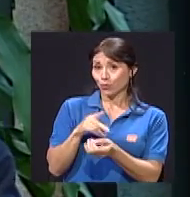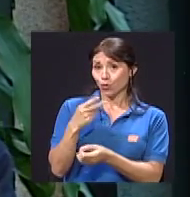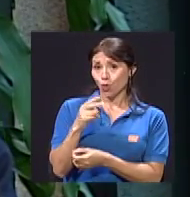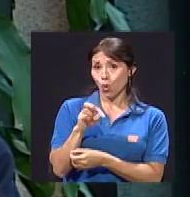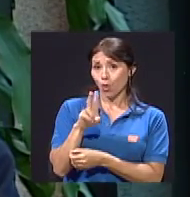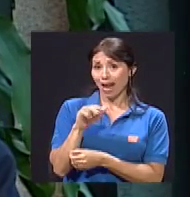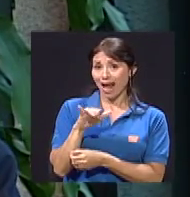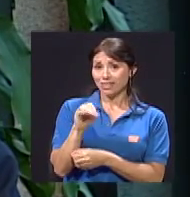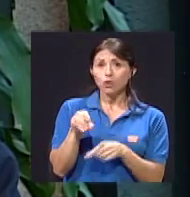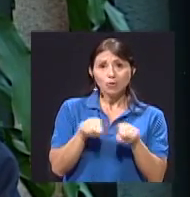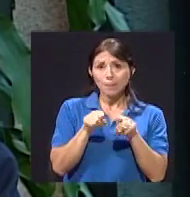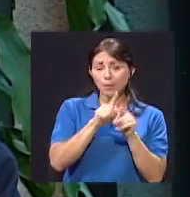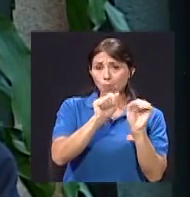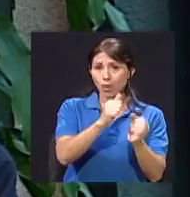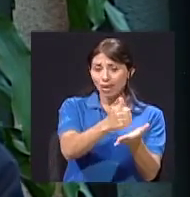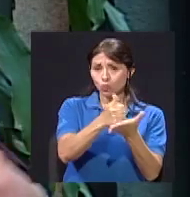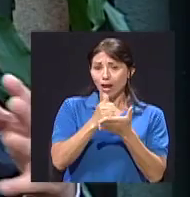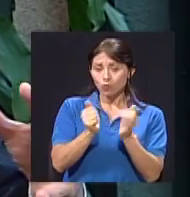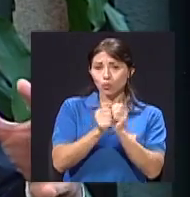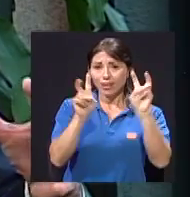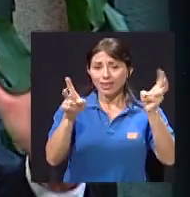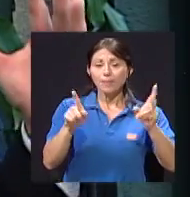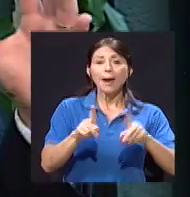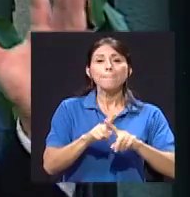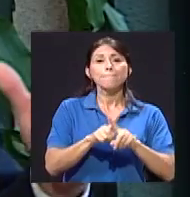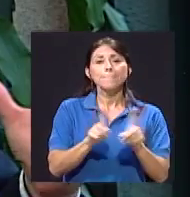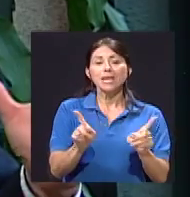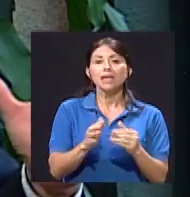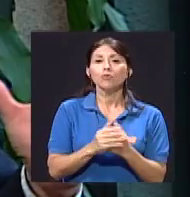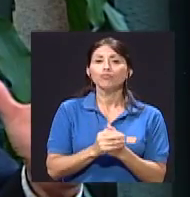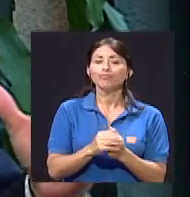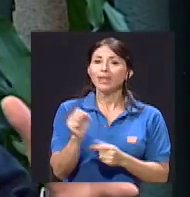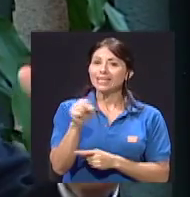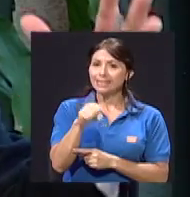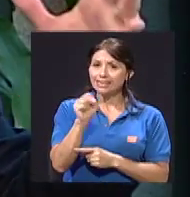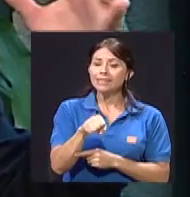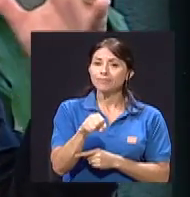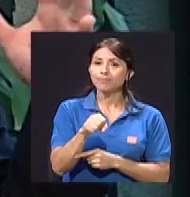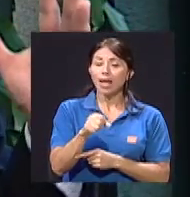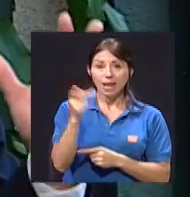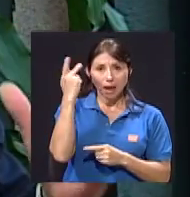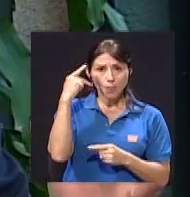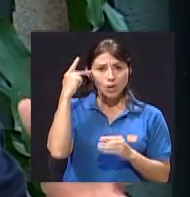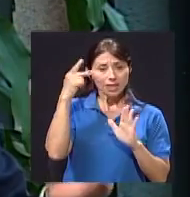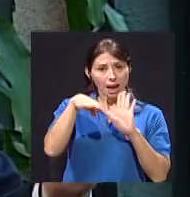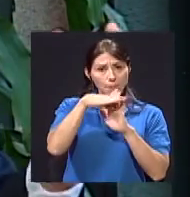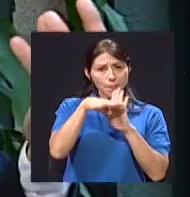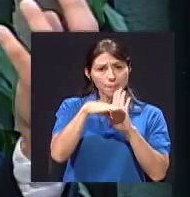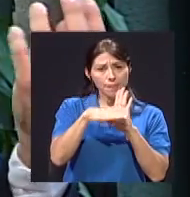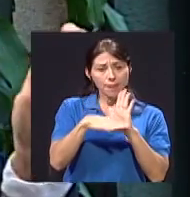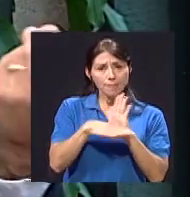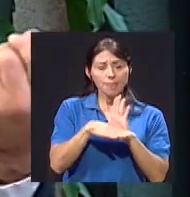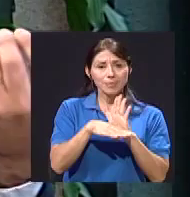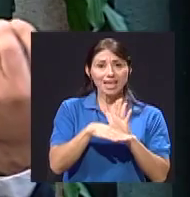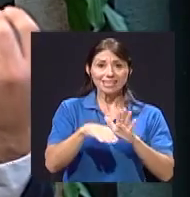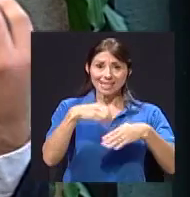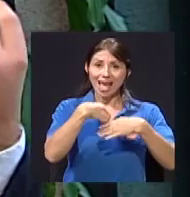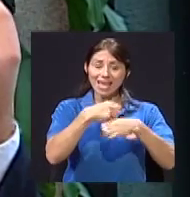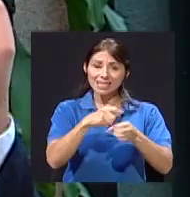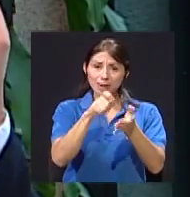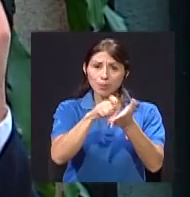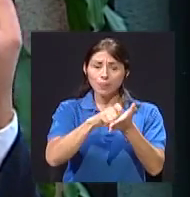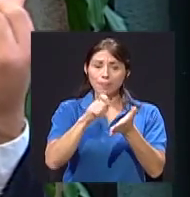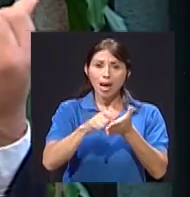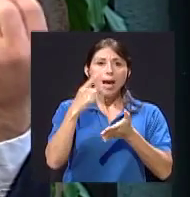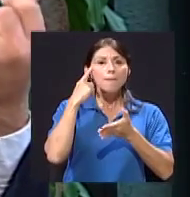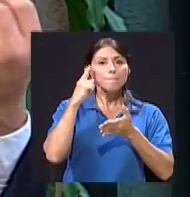evaluación de las políticas, pero como le decía, sí está constituida la política para poder operativizarla, para poder evaluarla, para